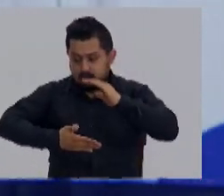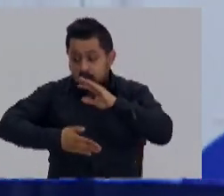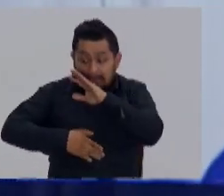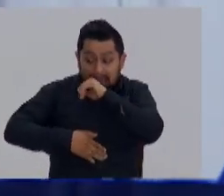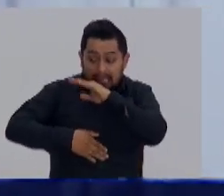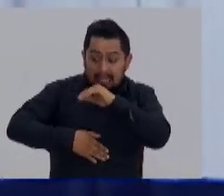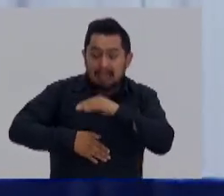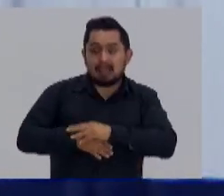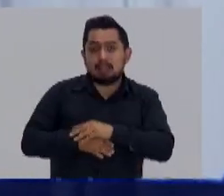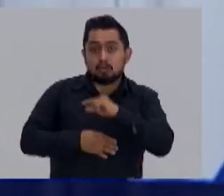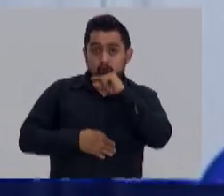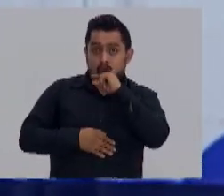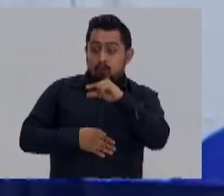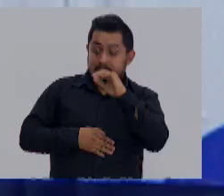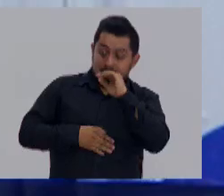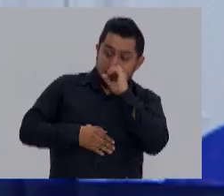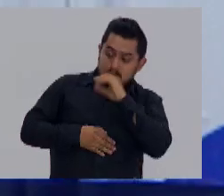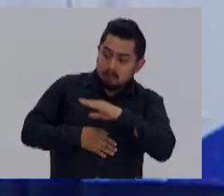¡volano!